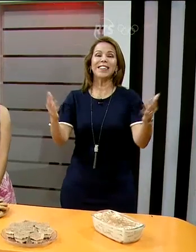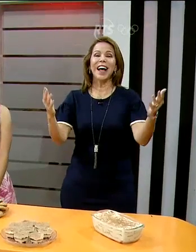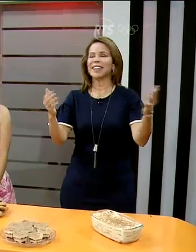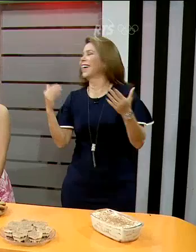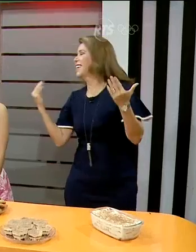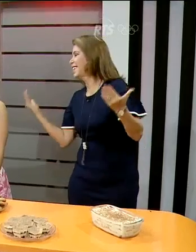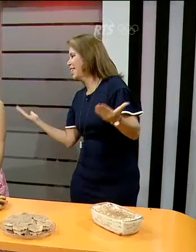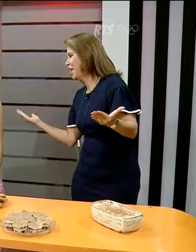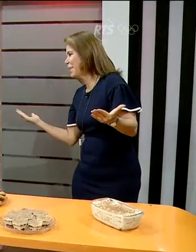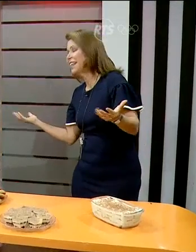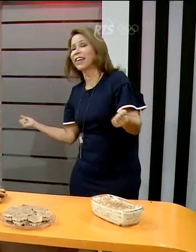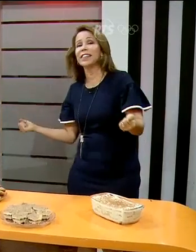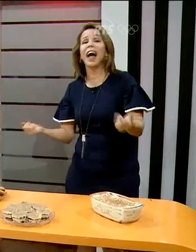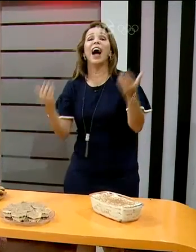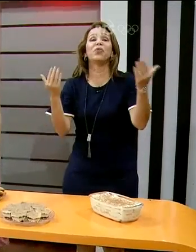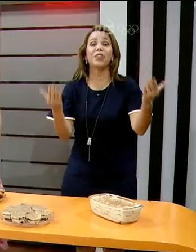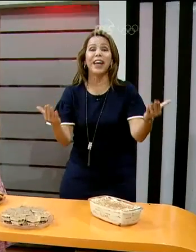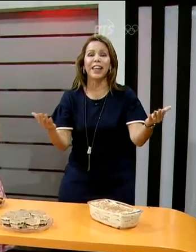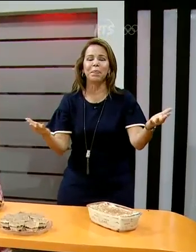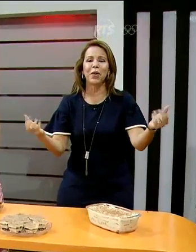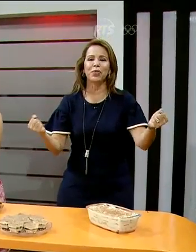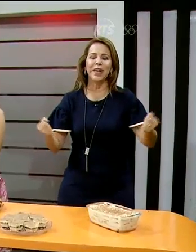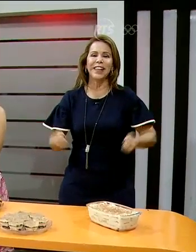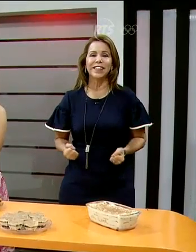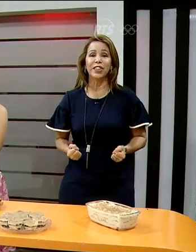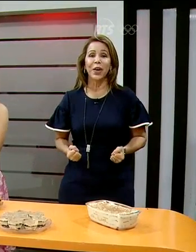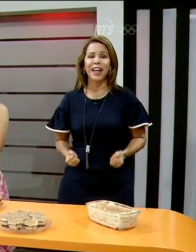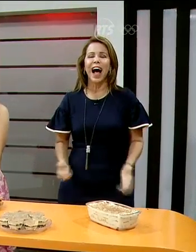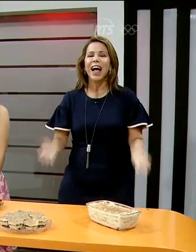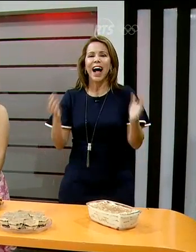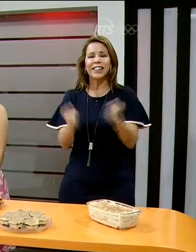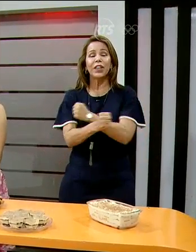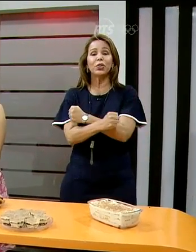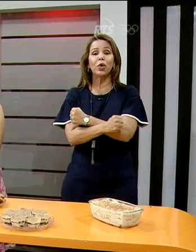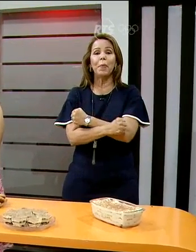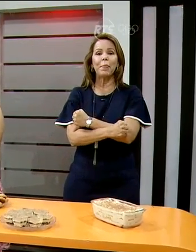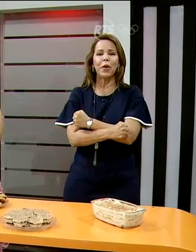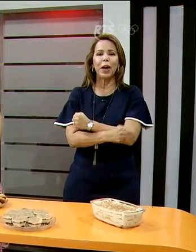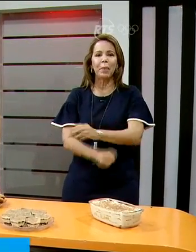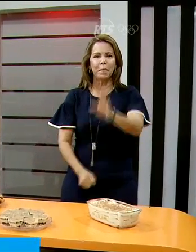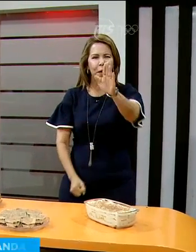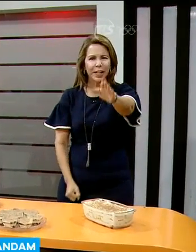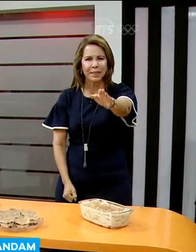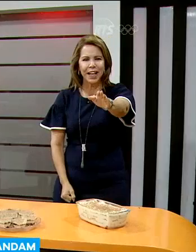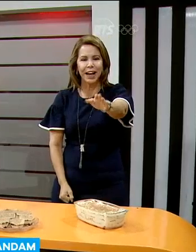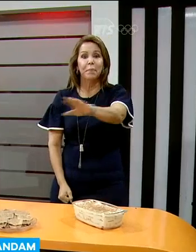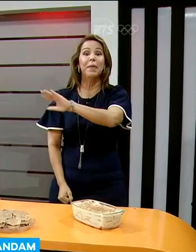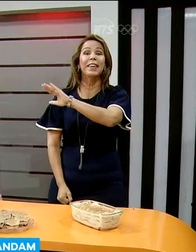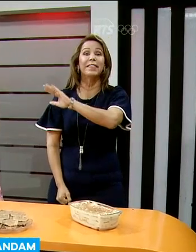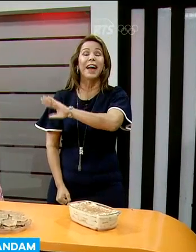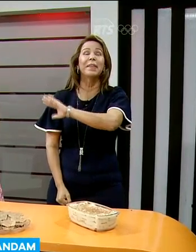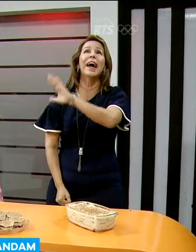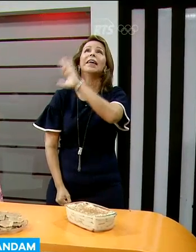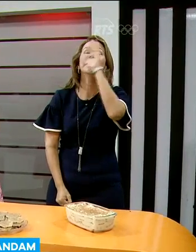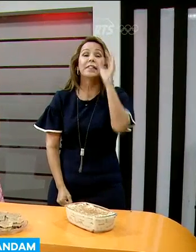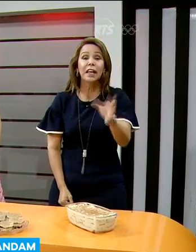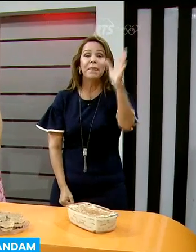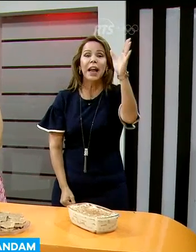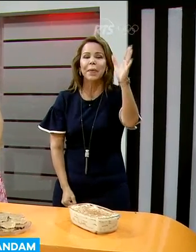Gracias, gracias a ti, princesa, a ustedes por su gentil sintonía. Ha sido un súper programón, pero el de mañana va a estar, vea,